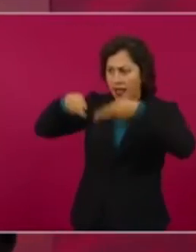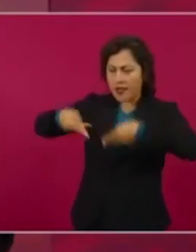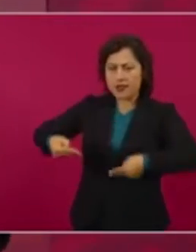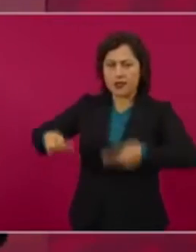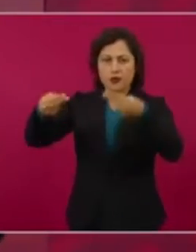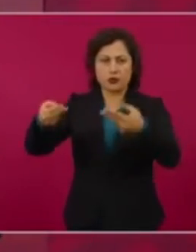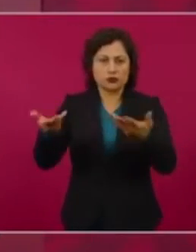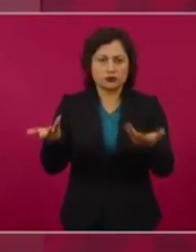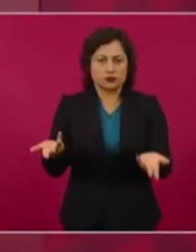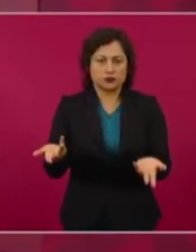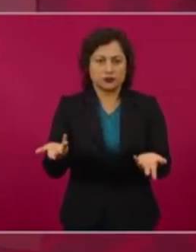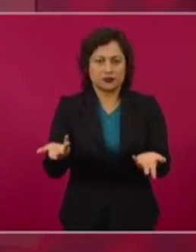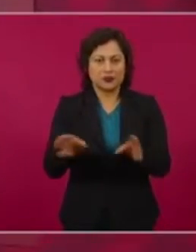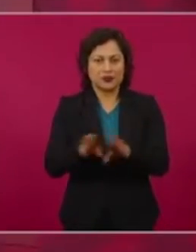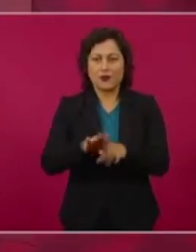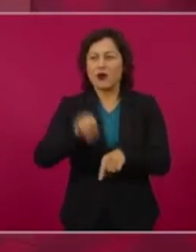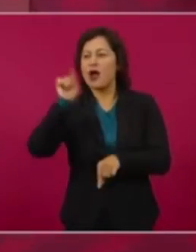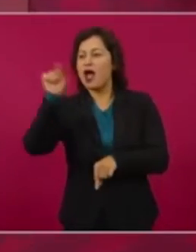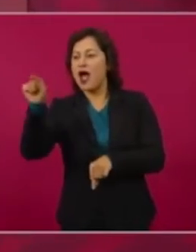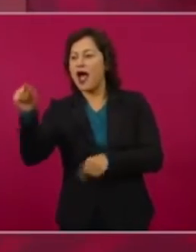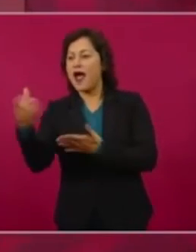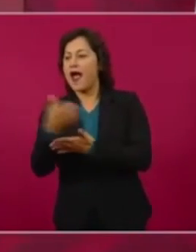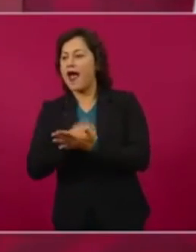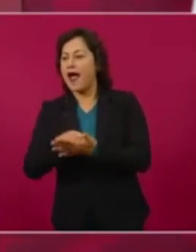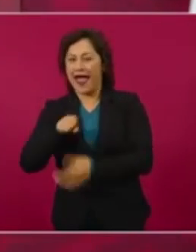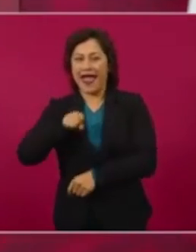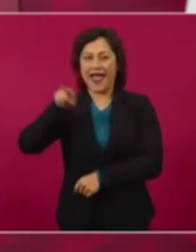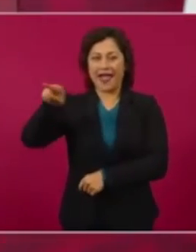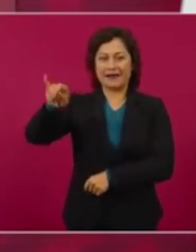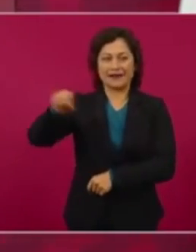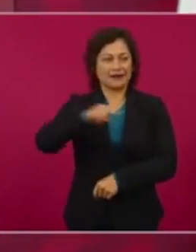a donde consideraban de que había negocio.